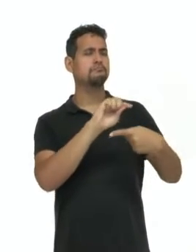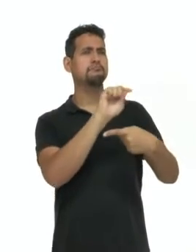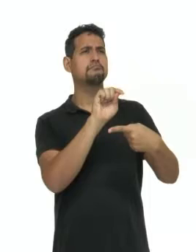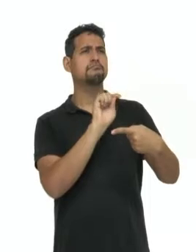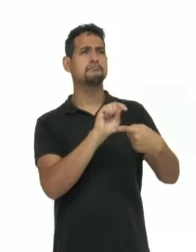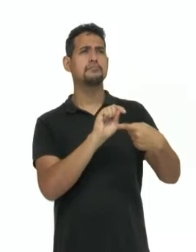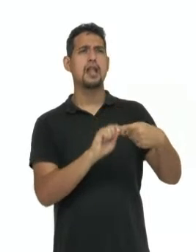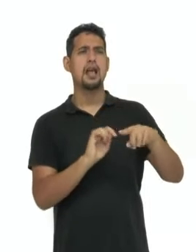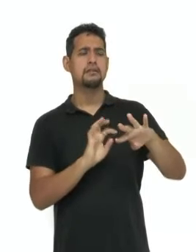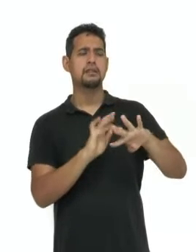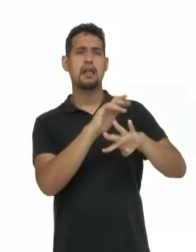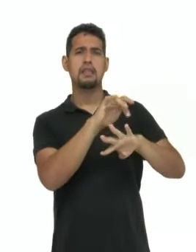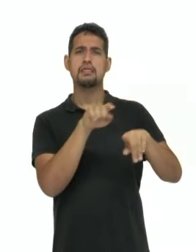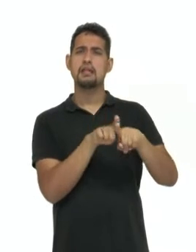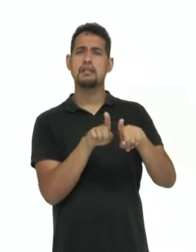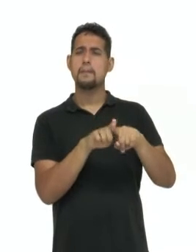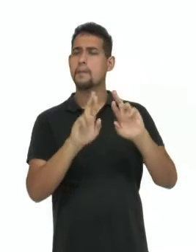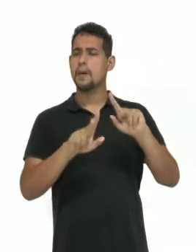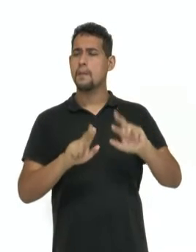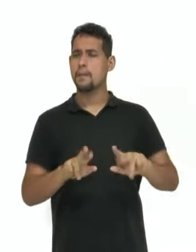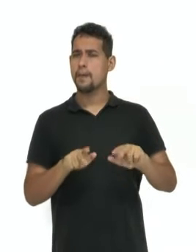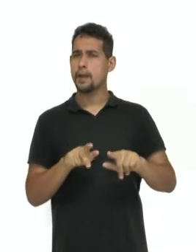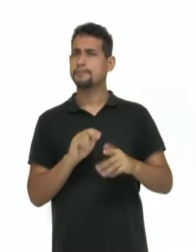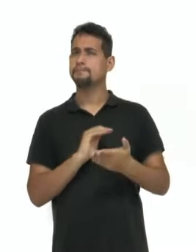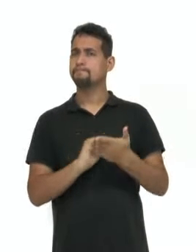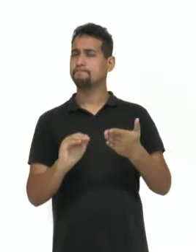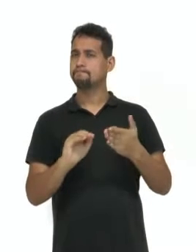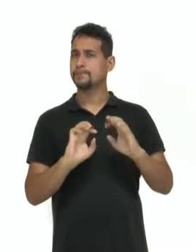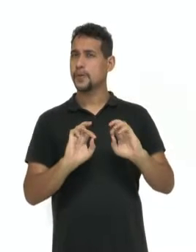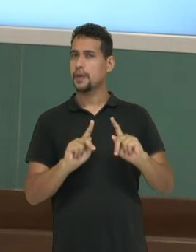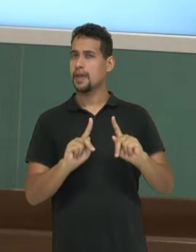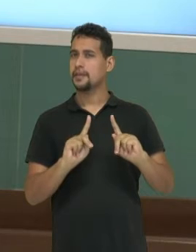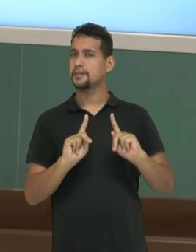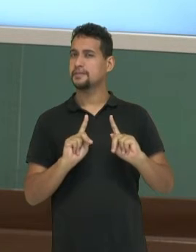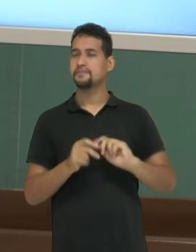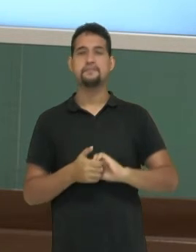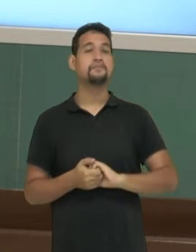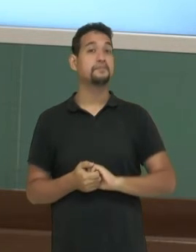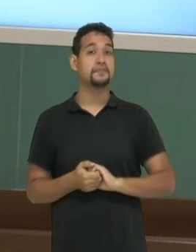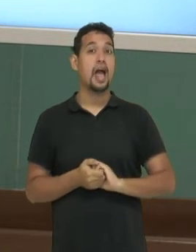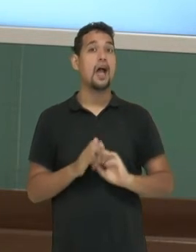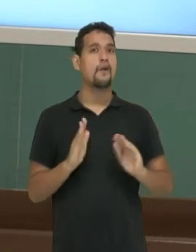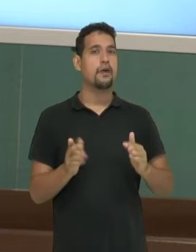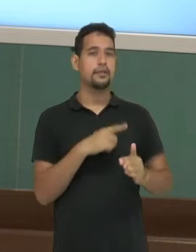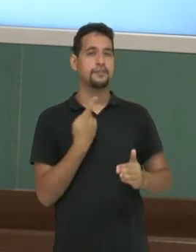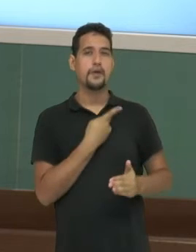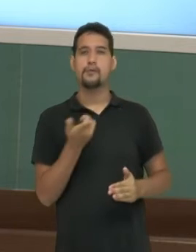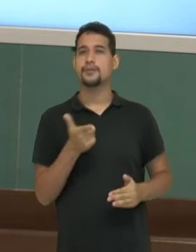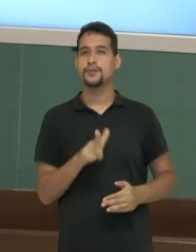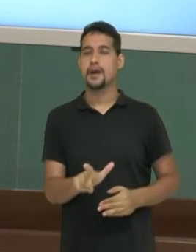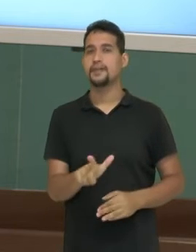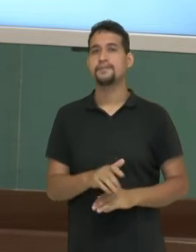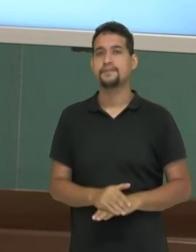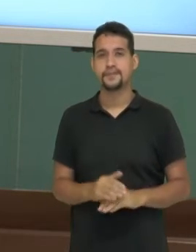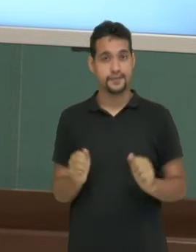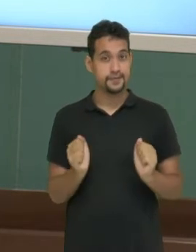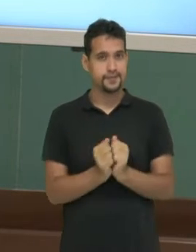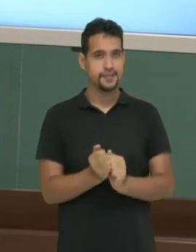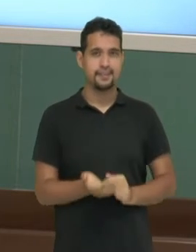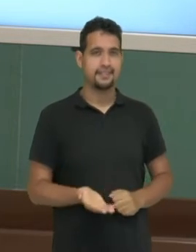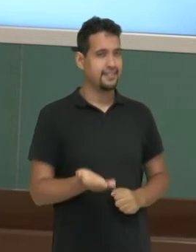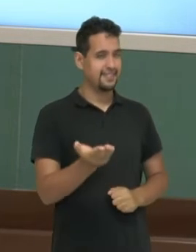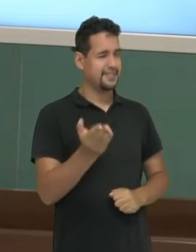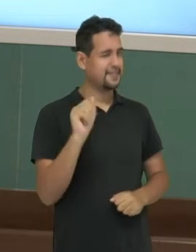y los ascensores. De acordo, chicos? Vamos a seguir. Agora é com